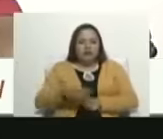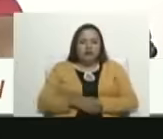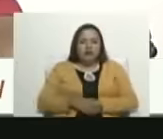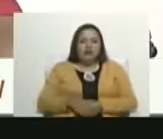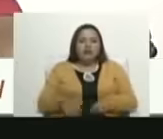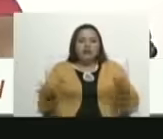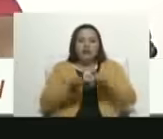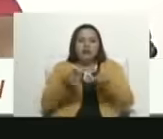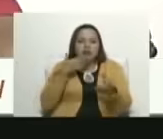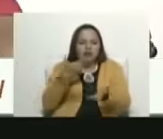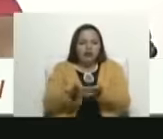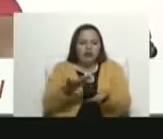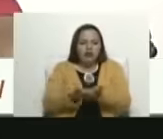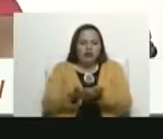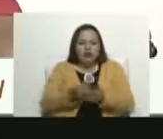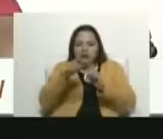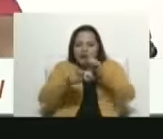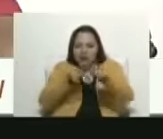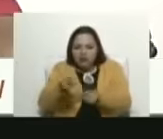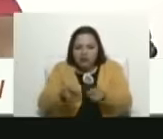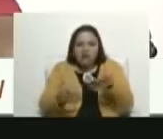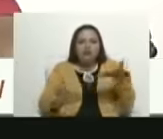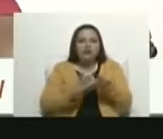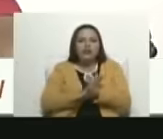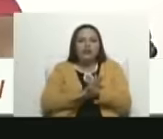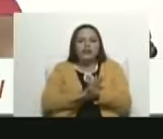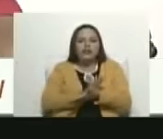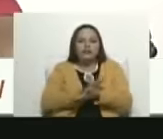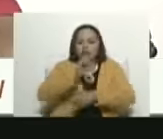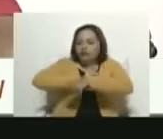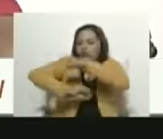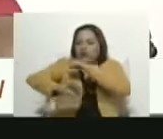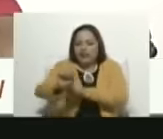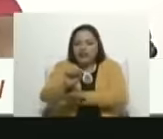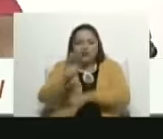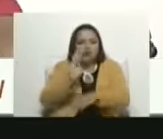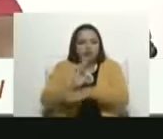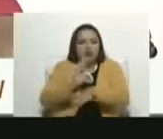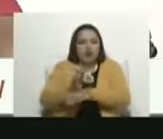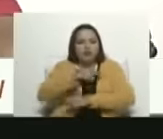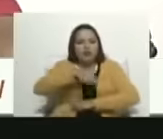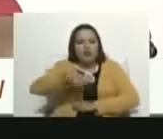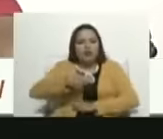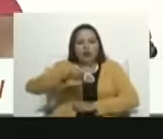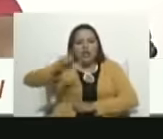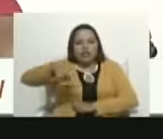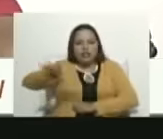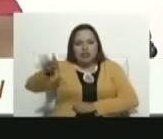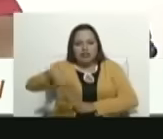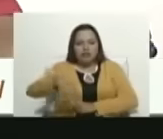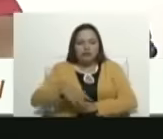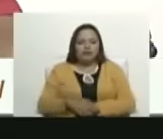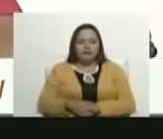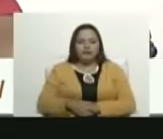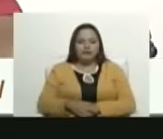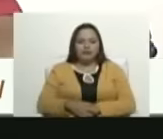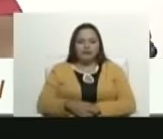como la propuesta del referéndum consultivo para la protección de nuestra Guayana Esequiba,